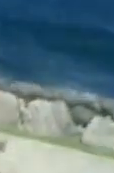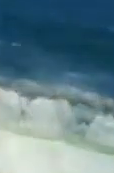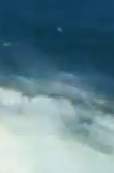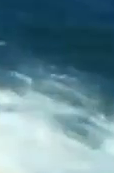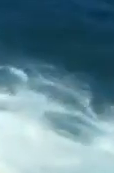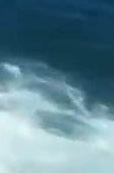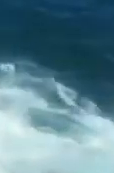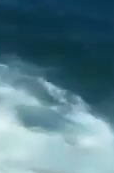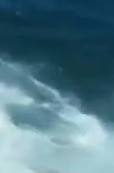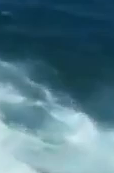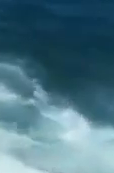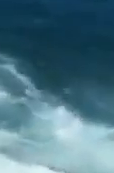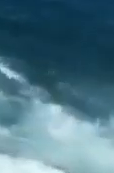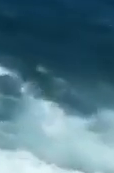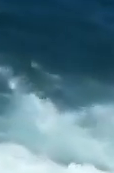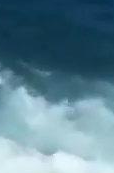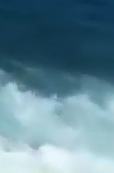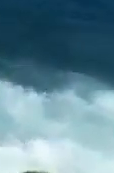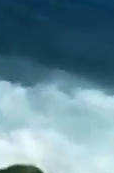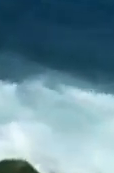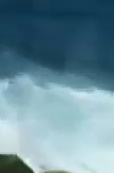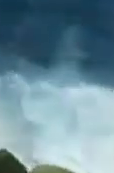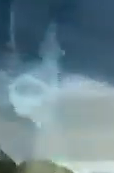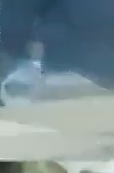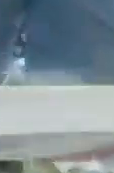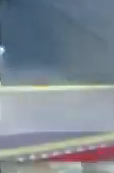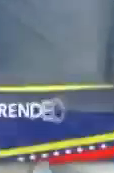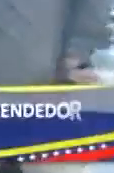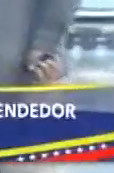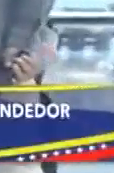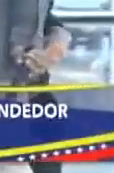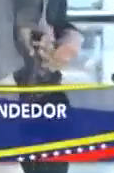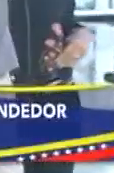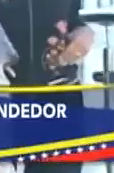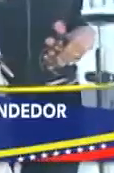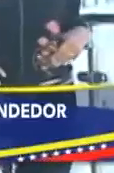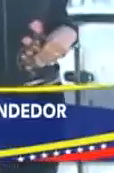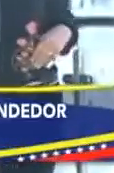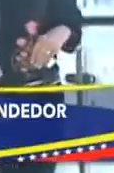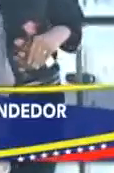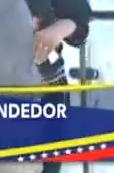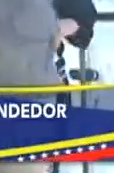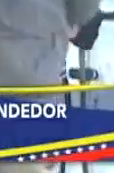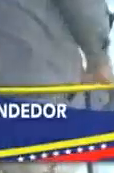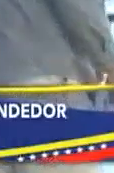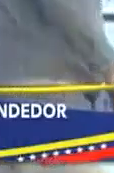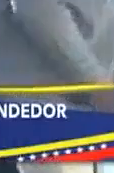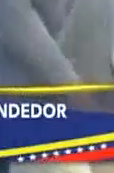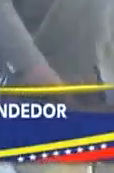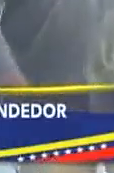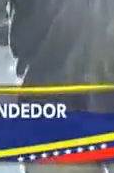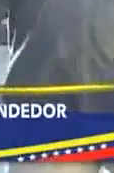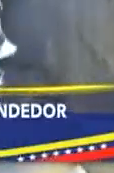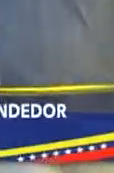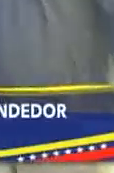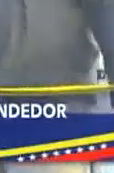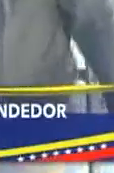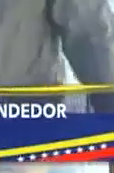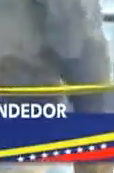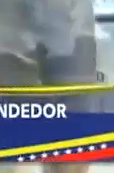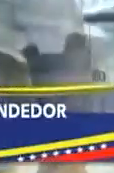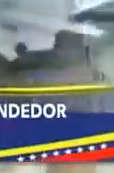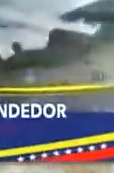aparato productivo de nuestro país, nuestra principal industria, petróleos de Venezuela, nuestro país ha perdido un aproximado de unos